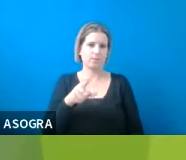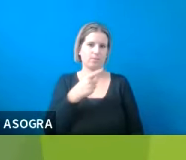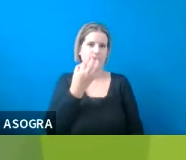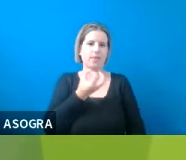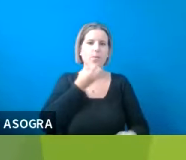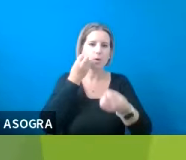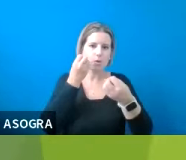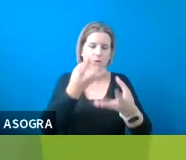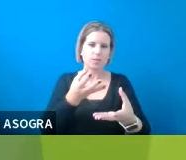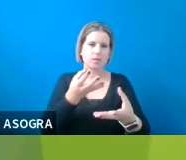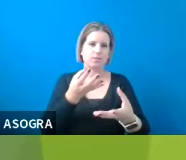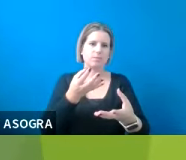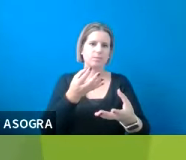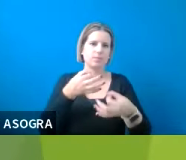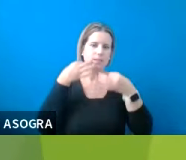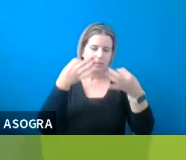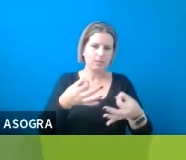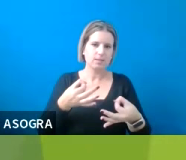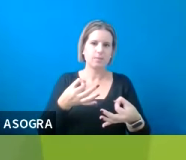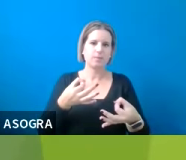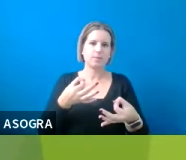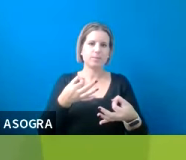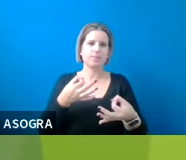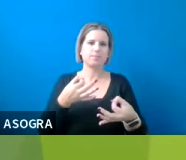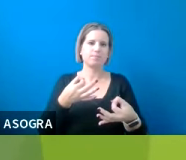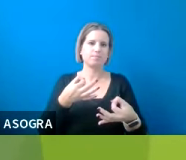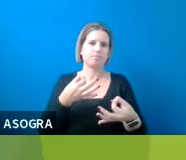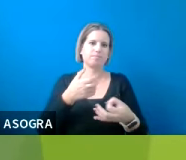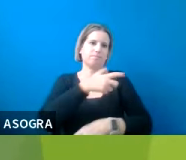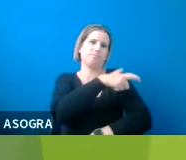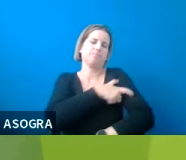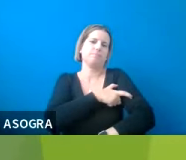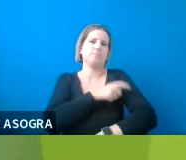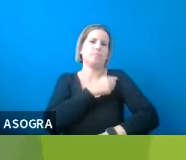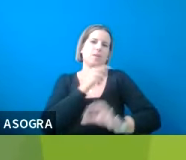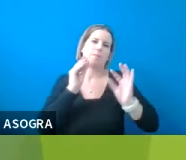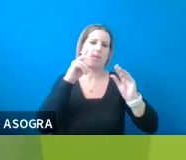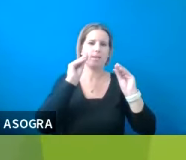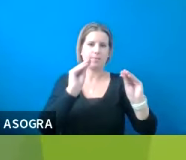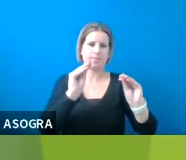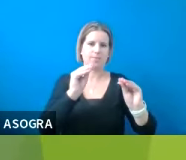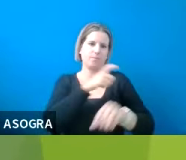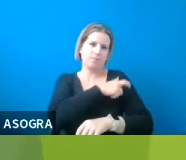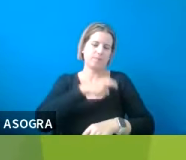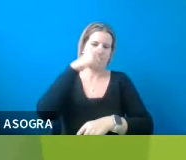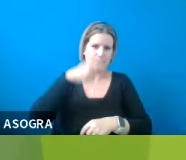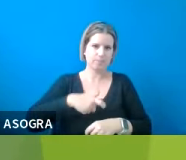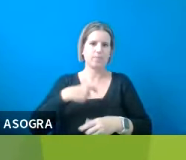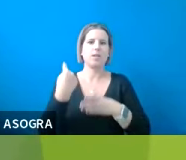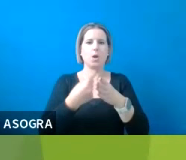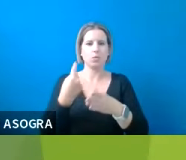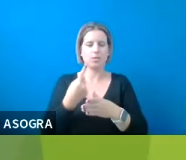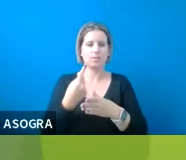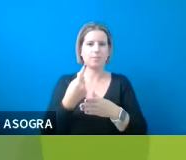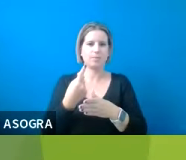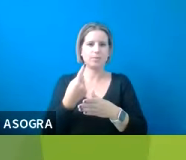ir con una distinción especial de que soy una persona con autismo para,